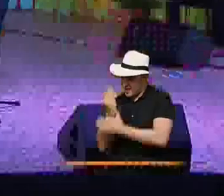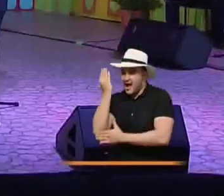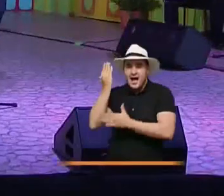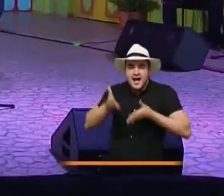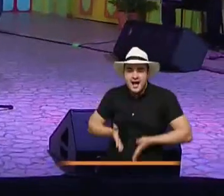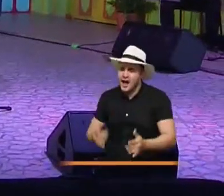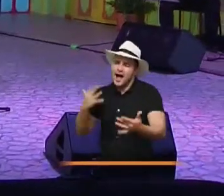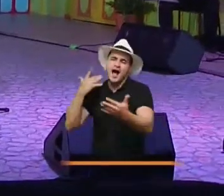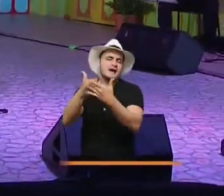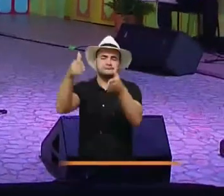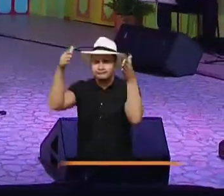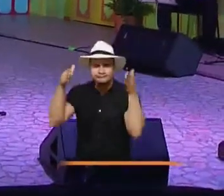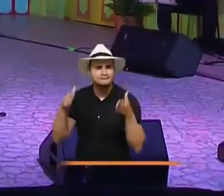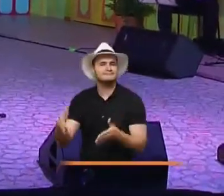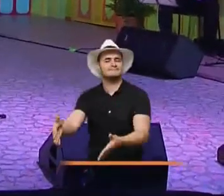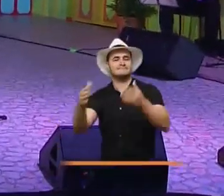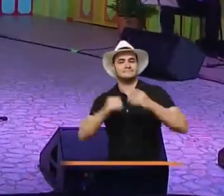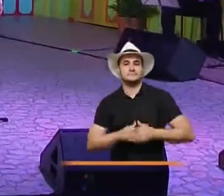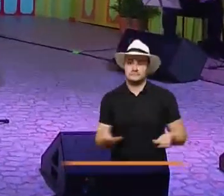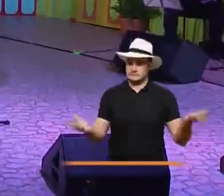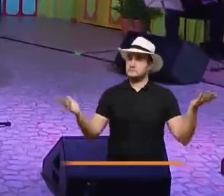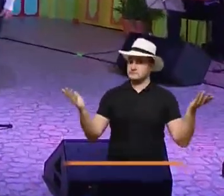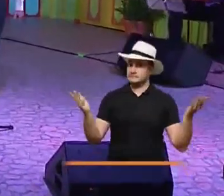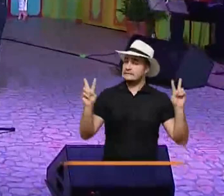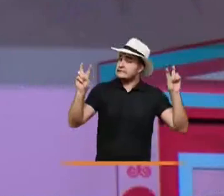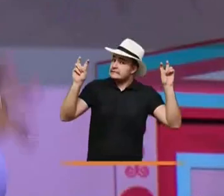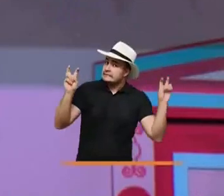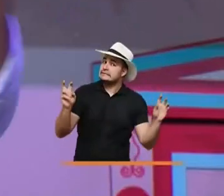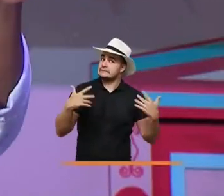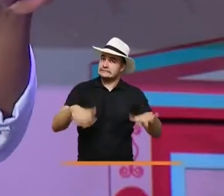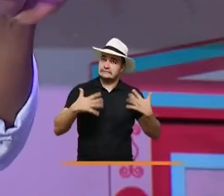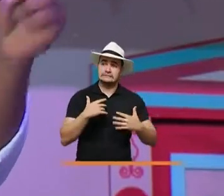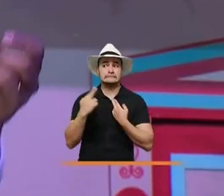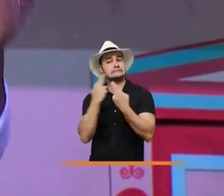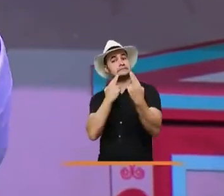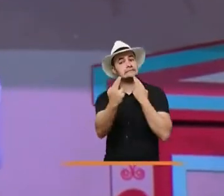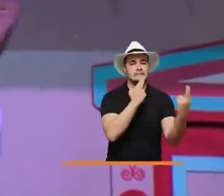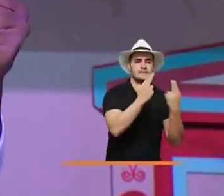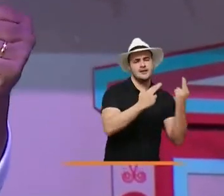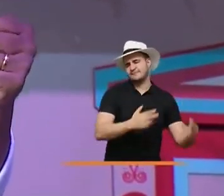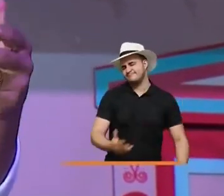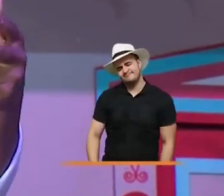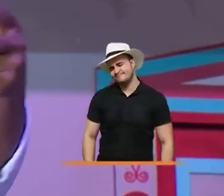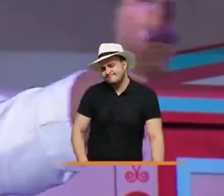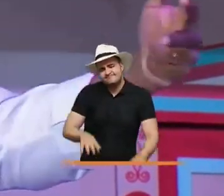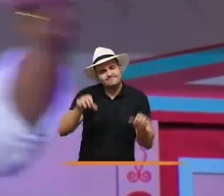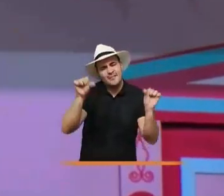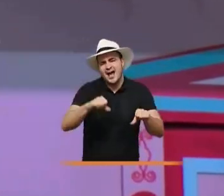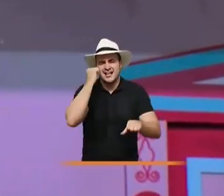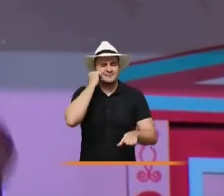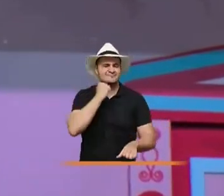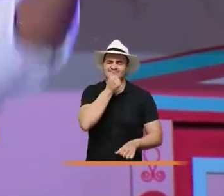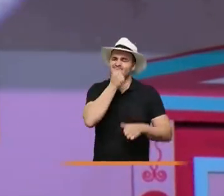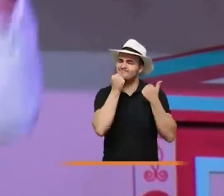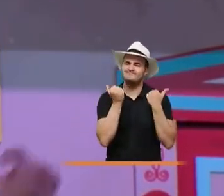cementerio gestión es mi amor hay una cruel realidad que